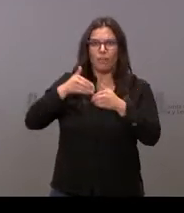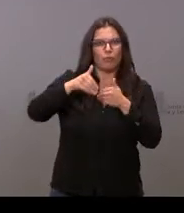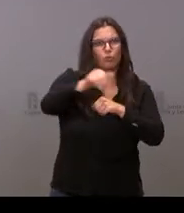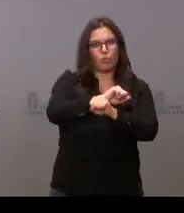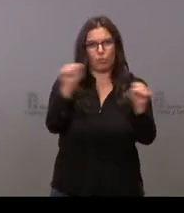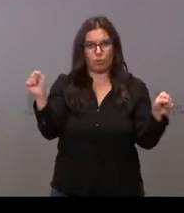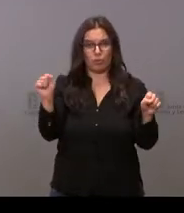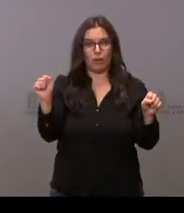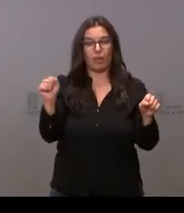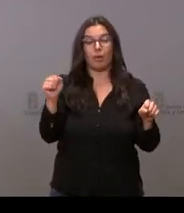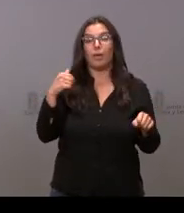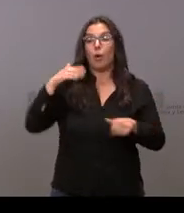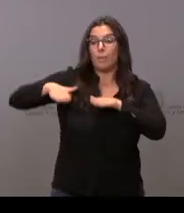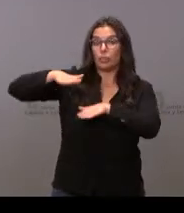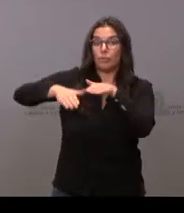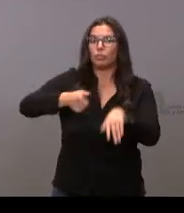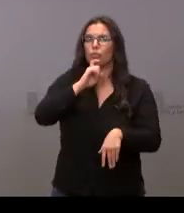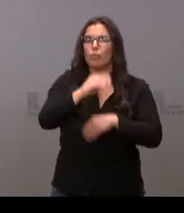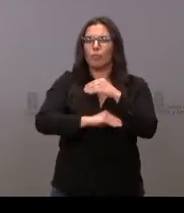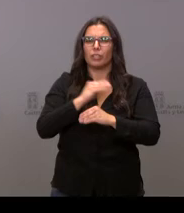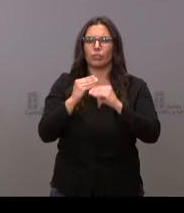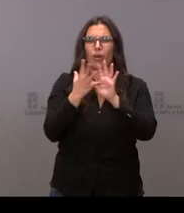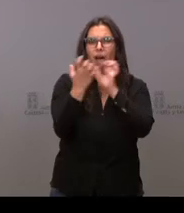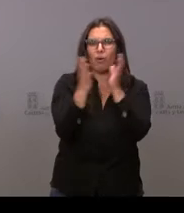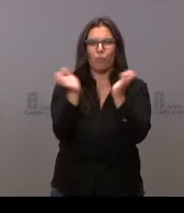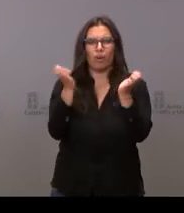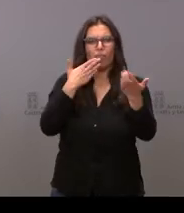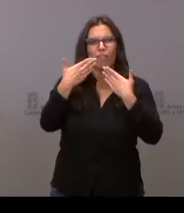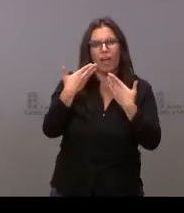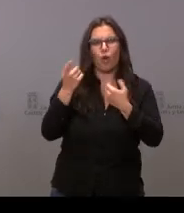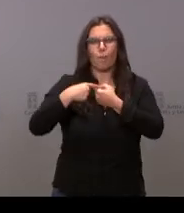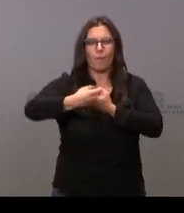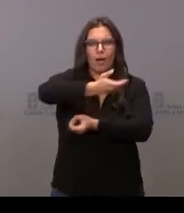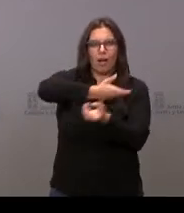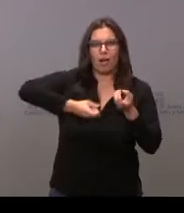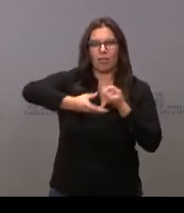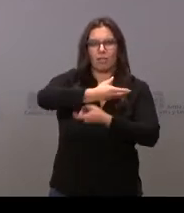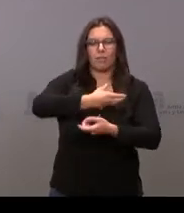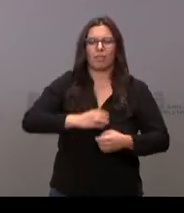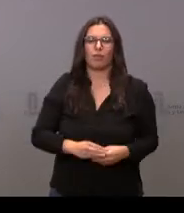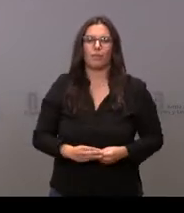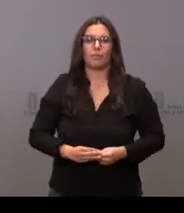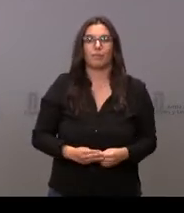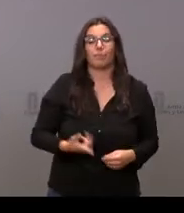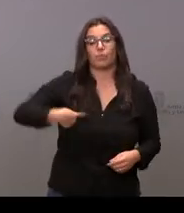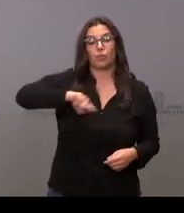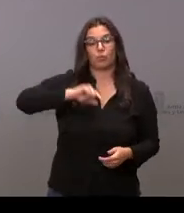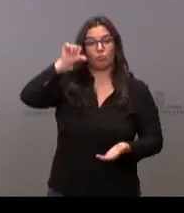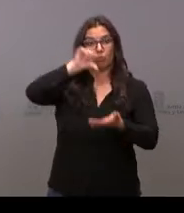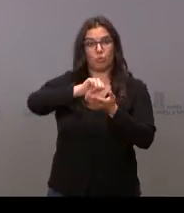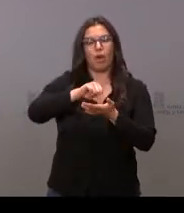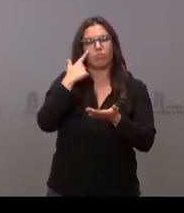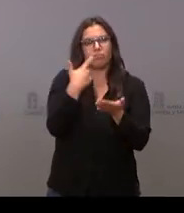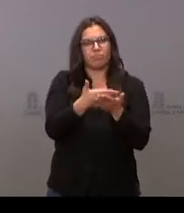desde el diálogo y desde la participación en la hoja de servicios de nuestra ciudad constará que